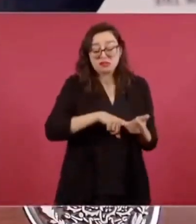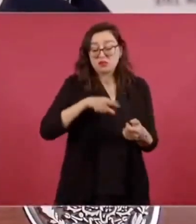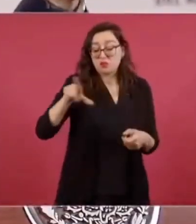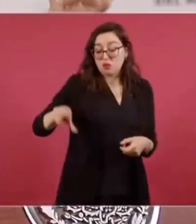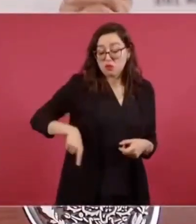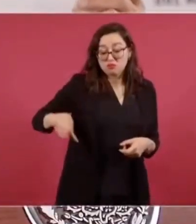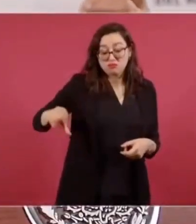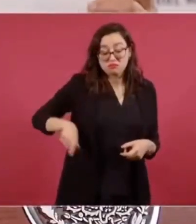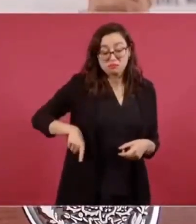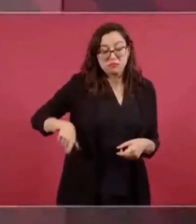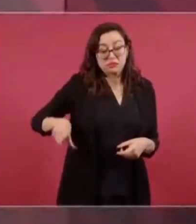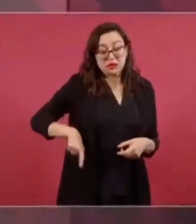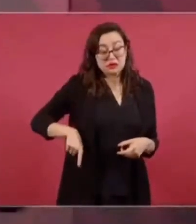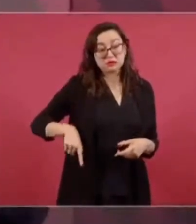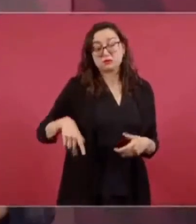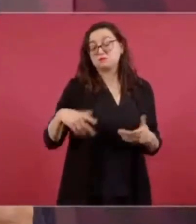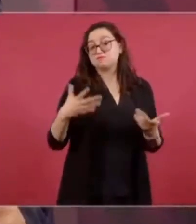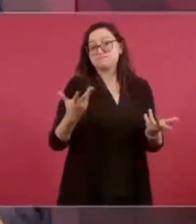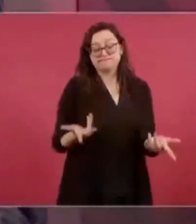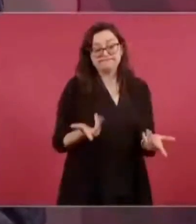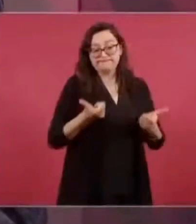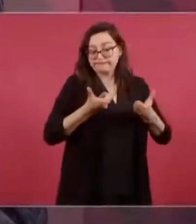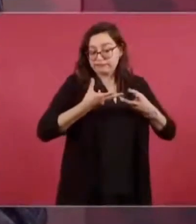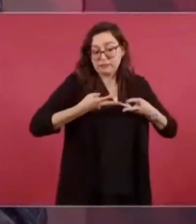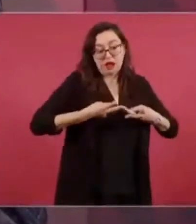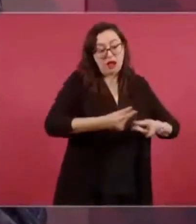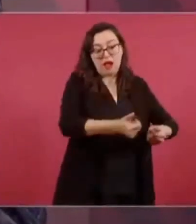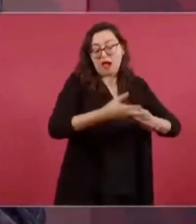que recortar